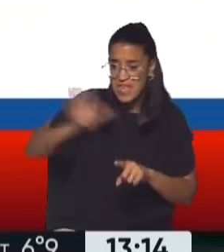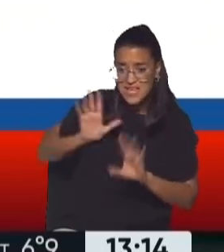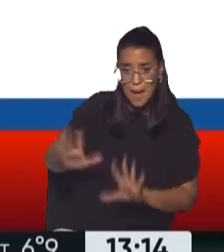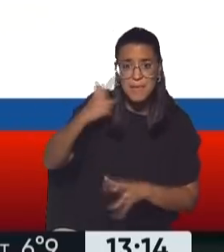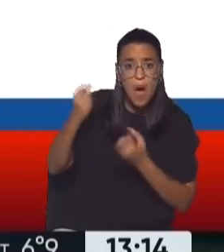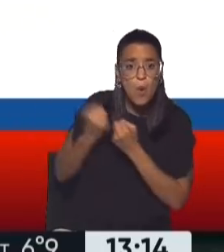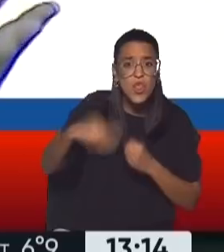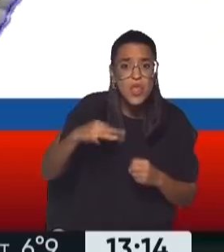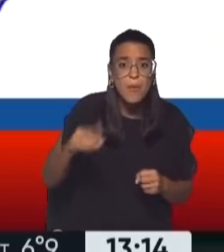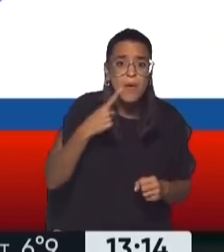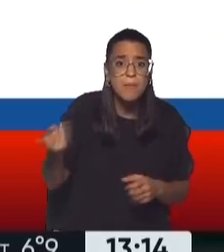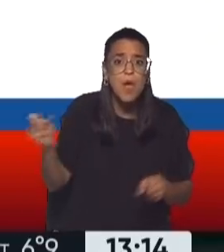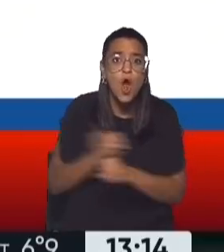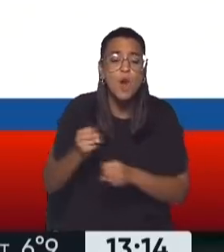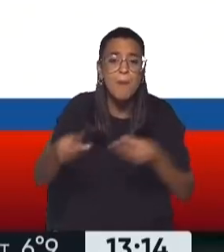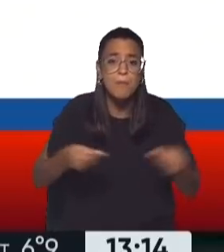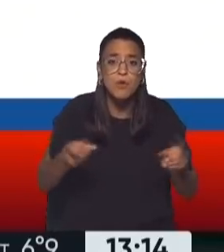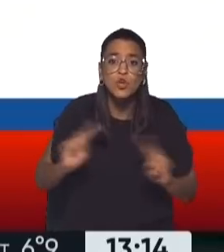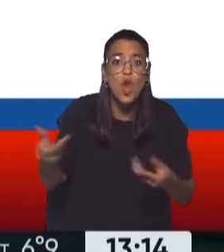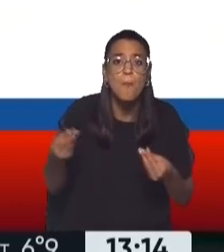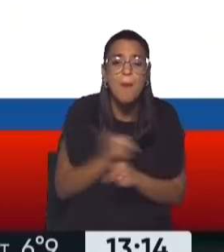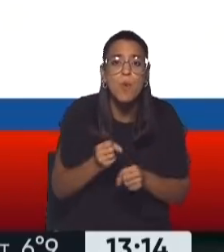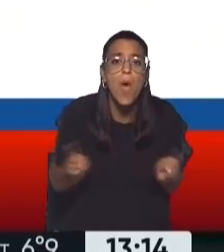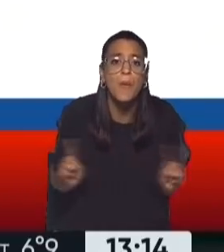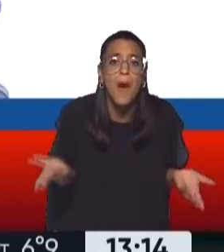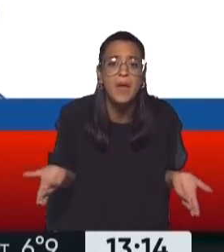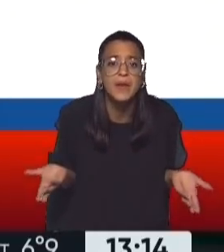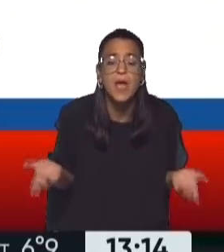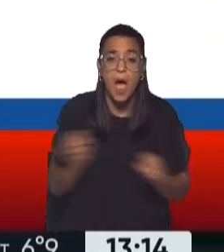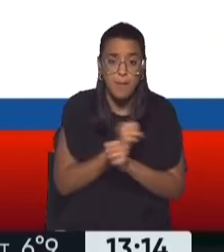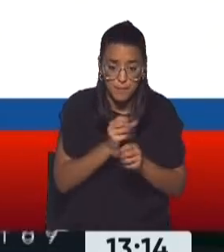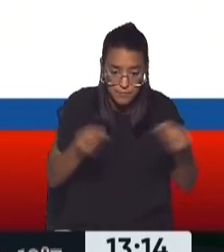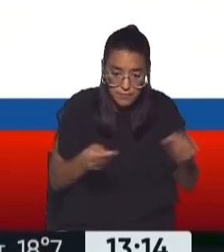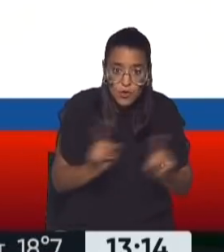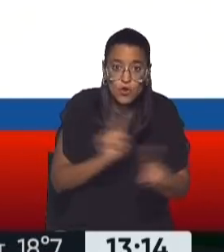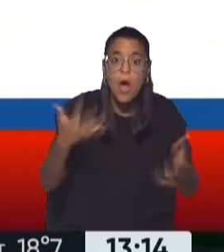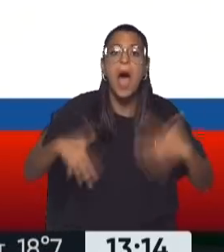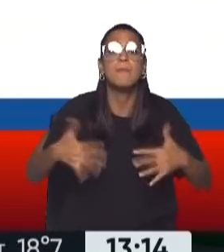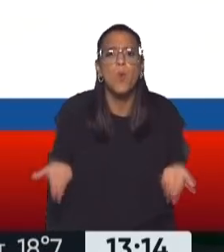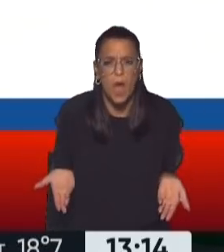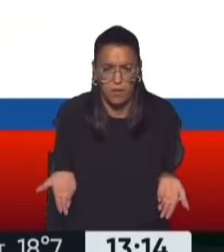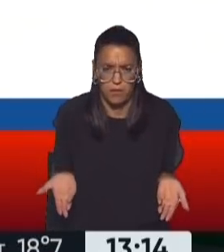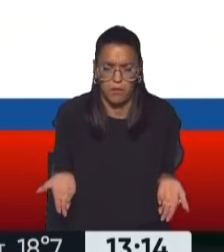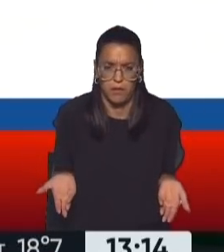fondo, no me aprueban un presupuesto. No me aprueban el presupuesto y además me apuran.